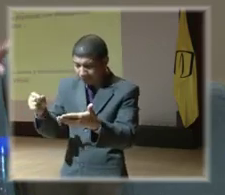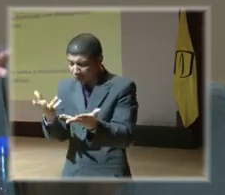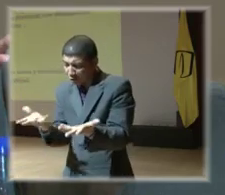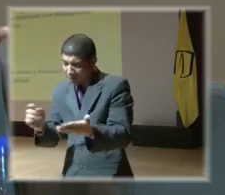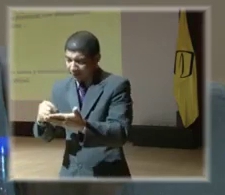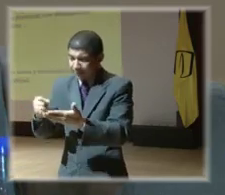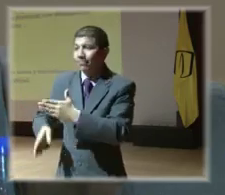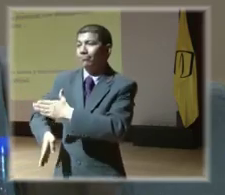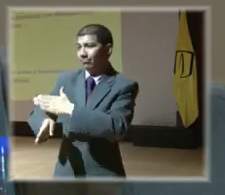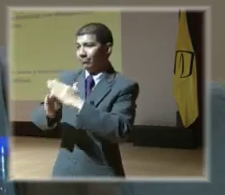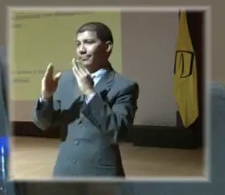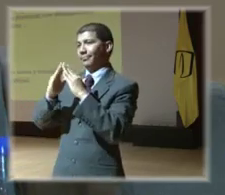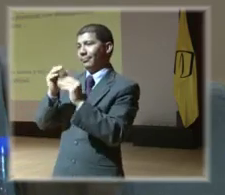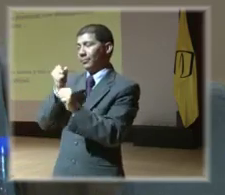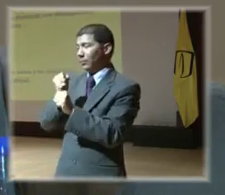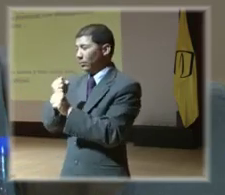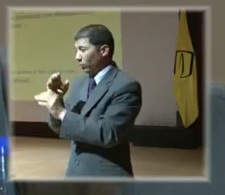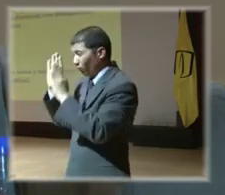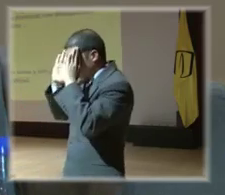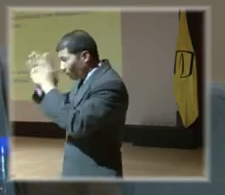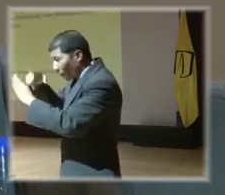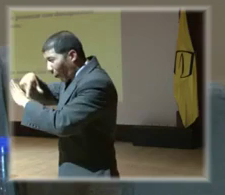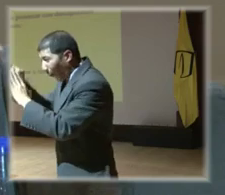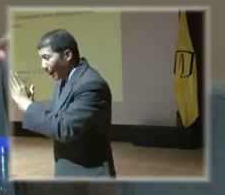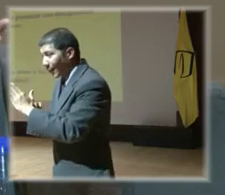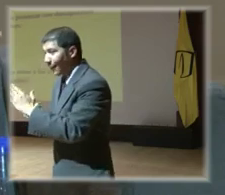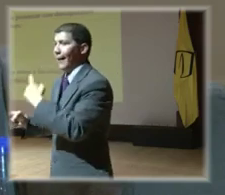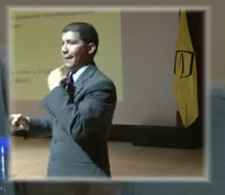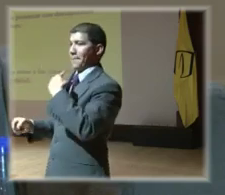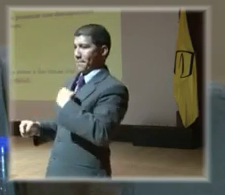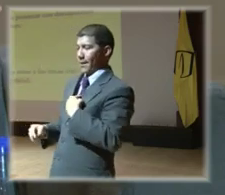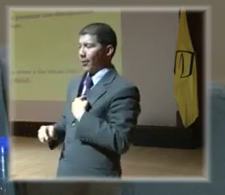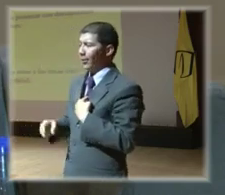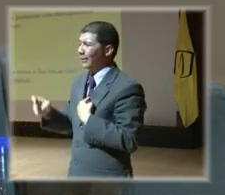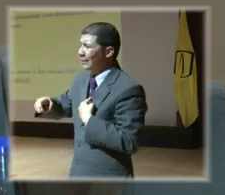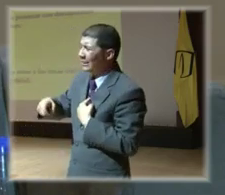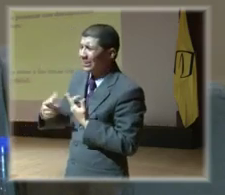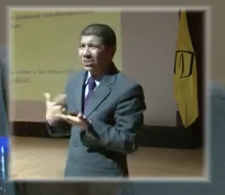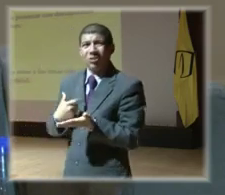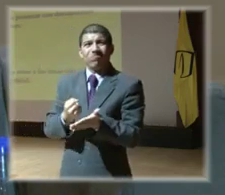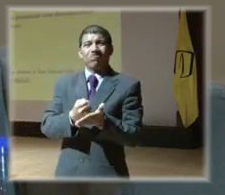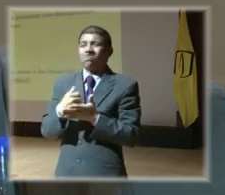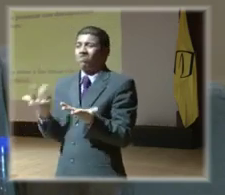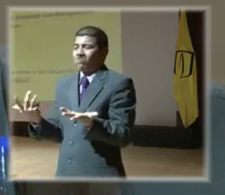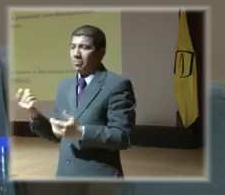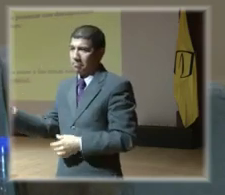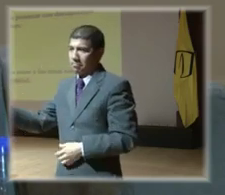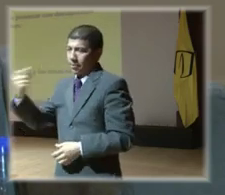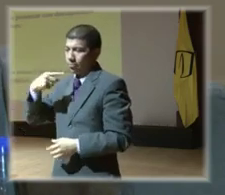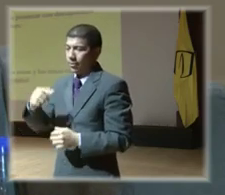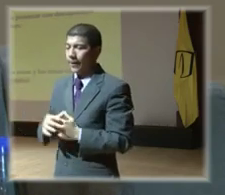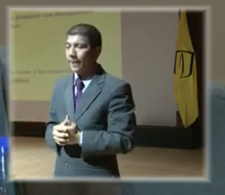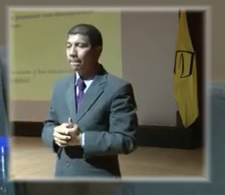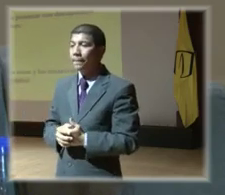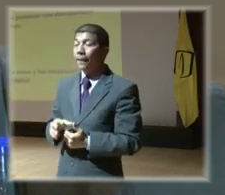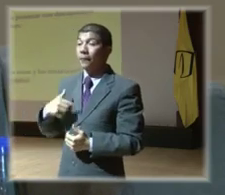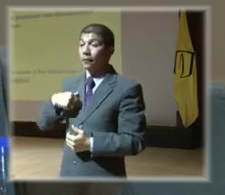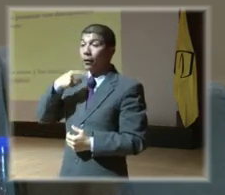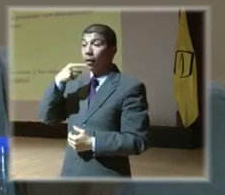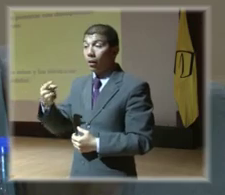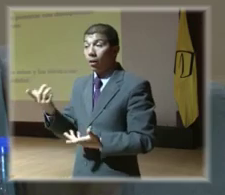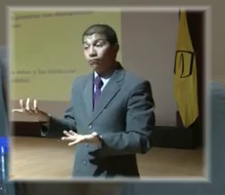la Convención de Personas con Discapacidad dice que las personas con discapacidad tienen derecho a ajustes, por ejemplo, en el ámbito laboral, y cómo se podía